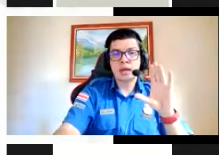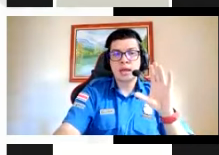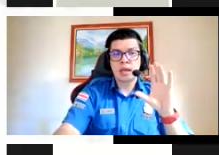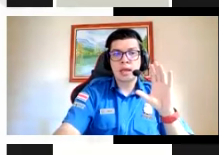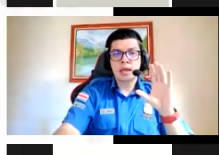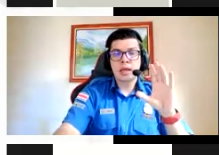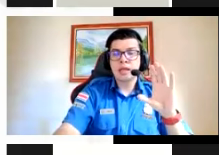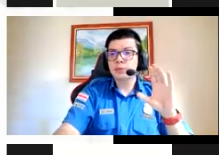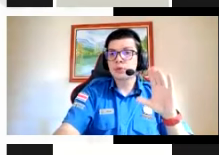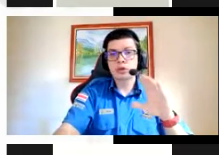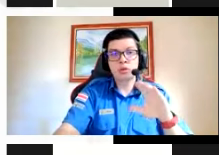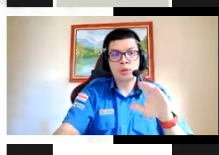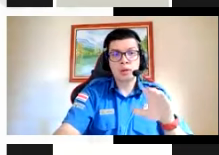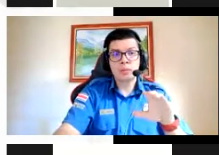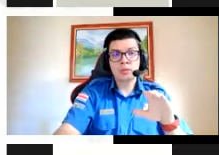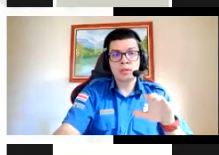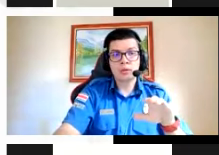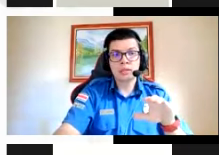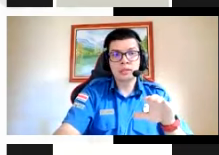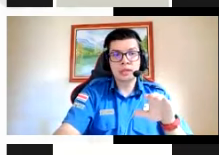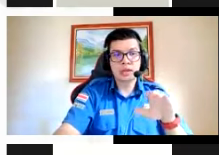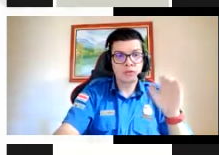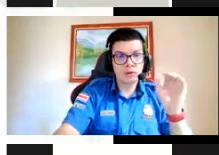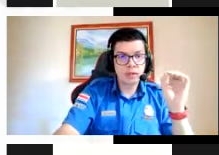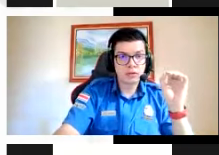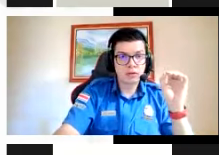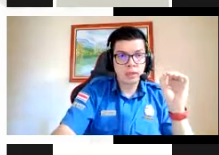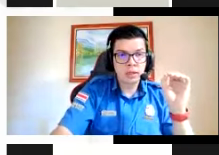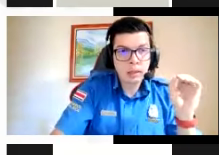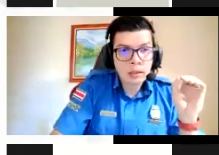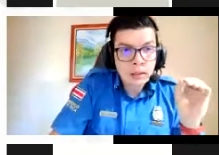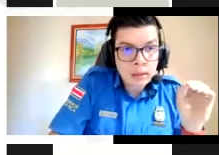encontrar explosión, por ejemplo, esa noticia que fue del